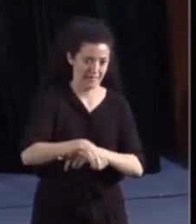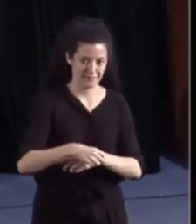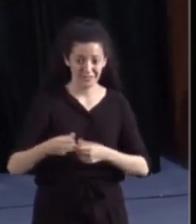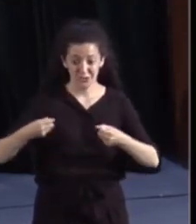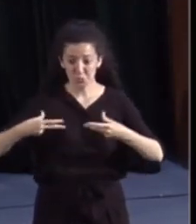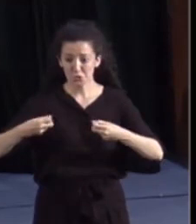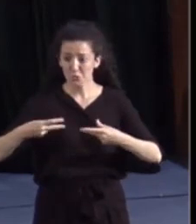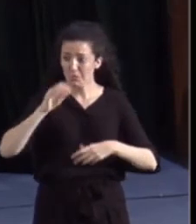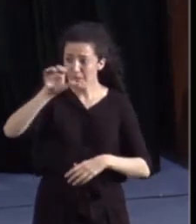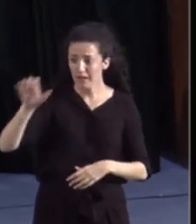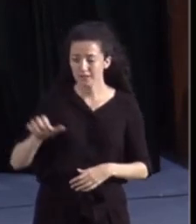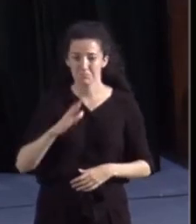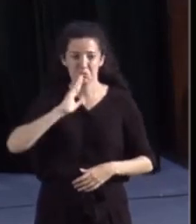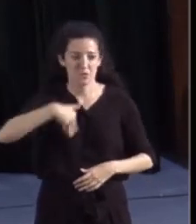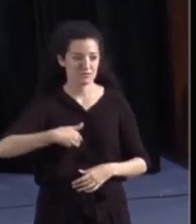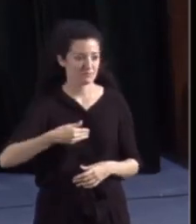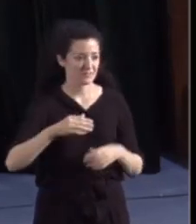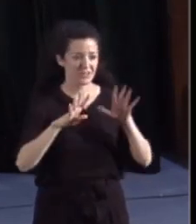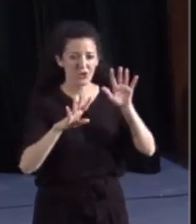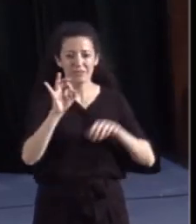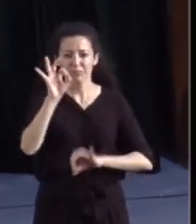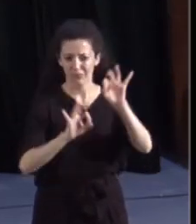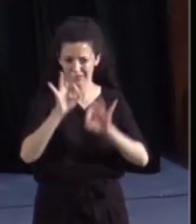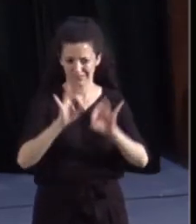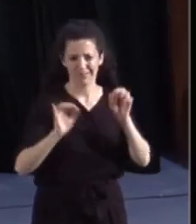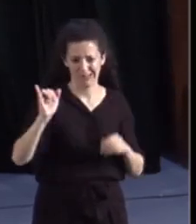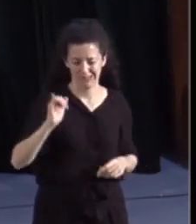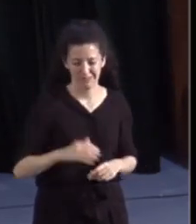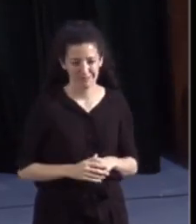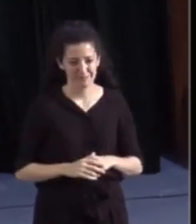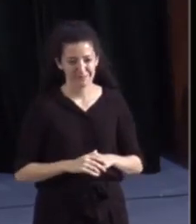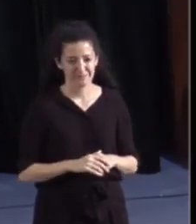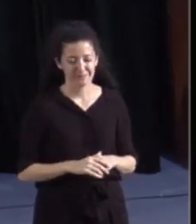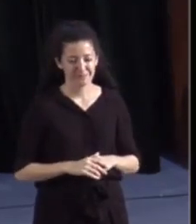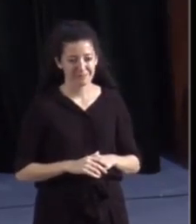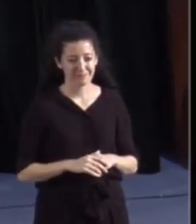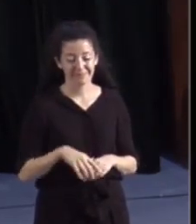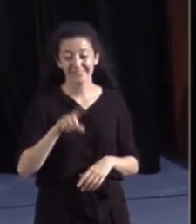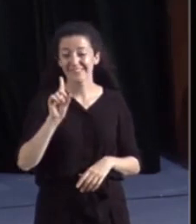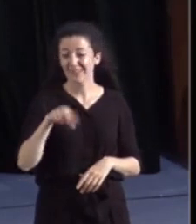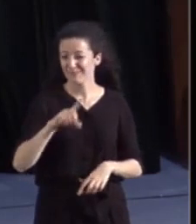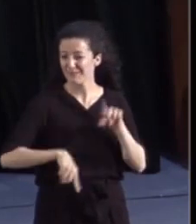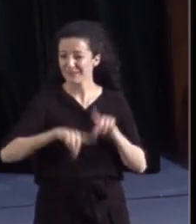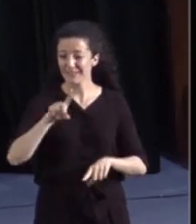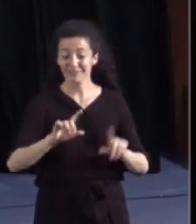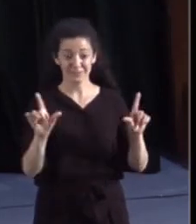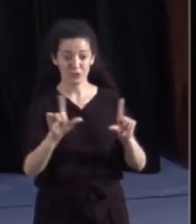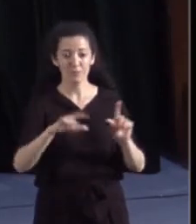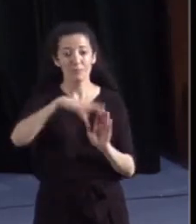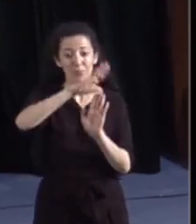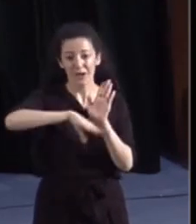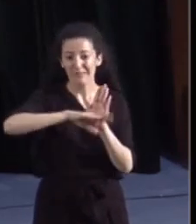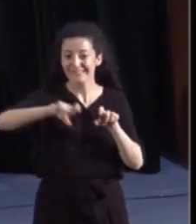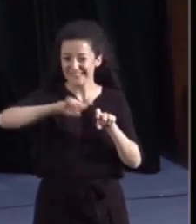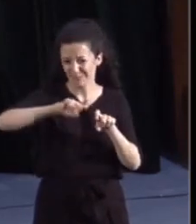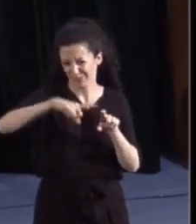al 90%, es mucho, mucho más superior. Y luego también el tipo de programa que está interpretado, pues